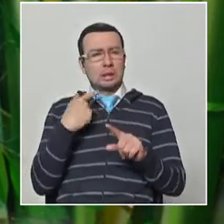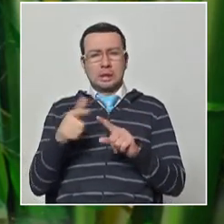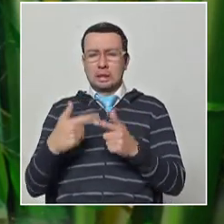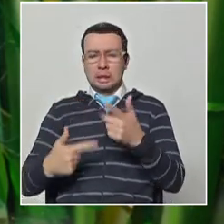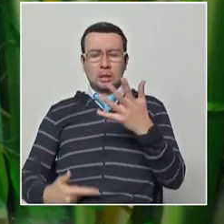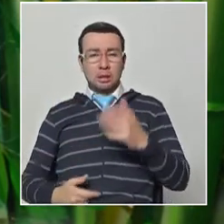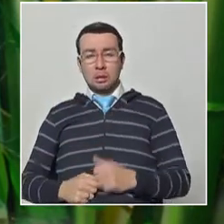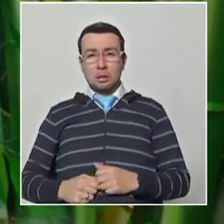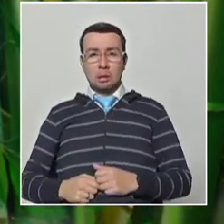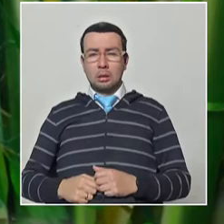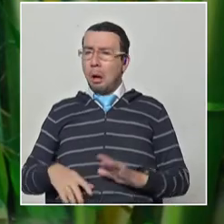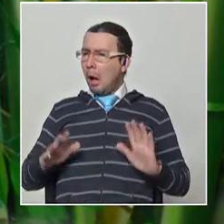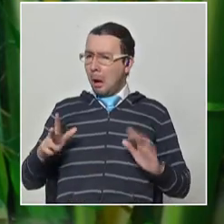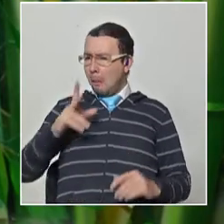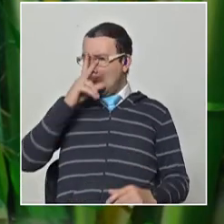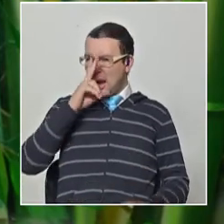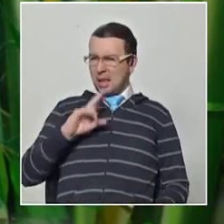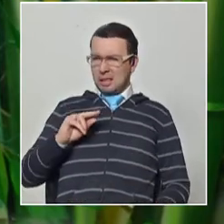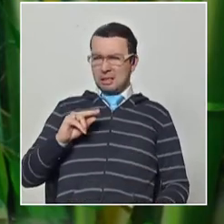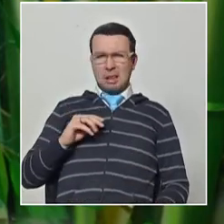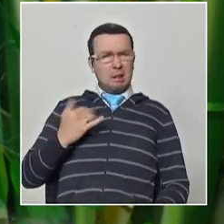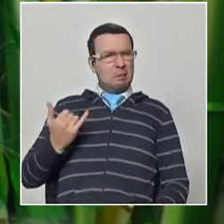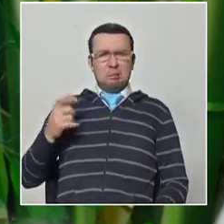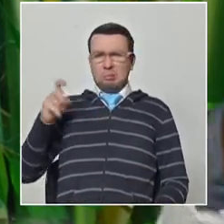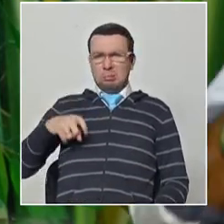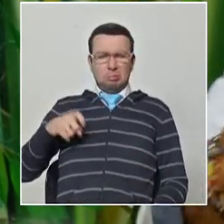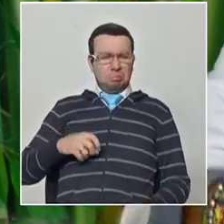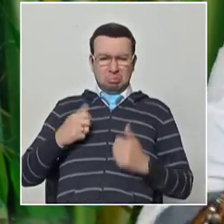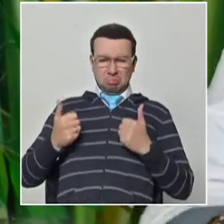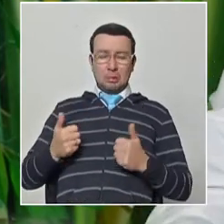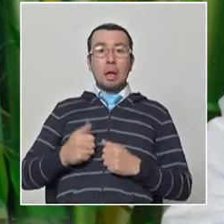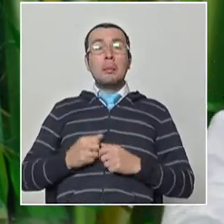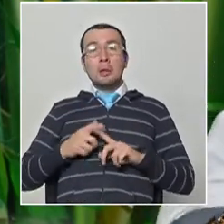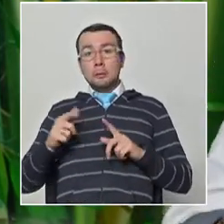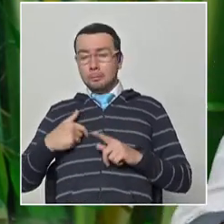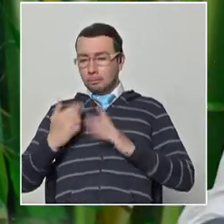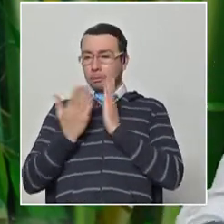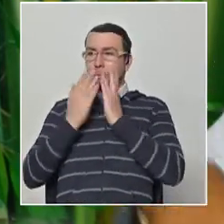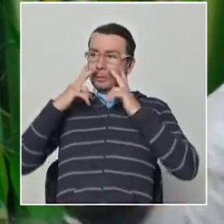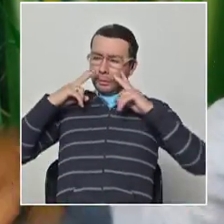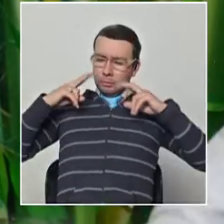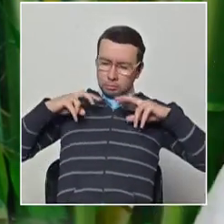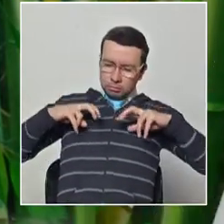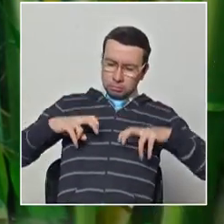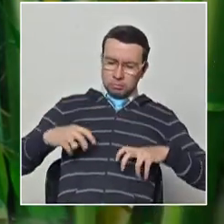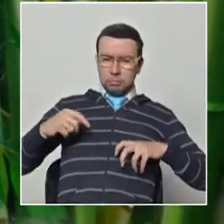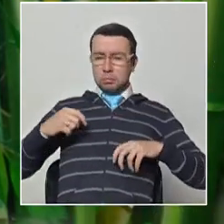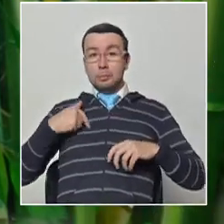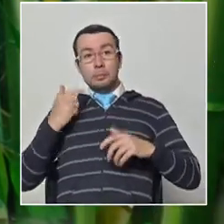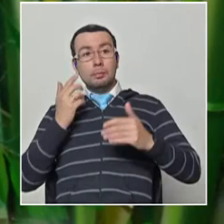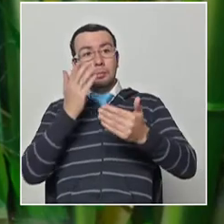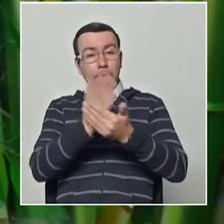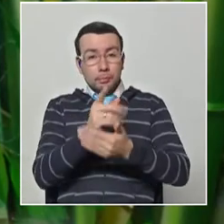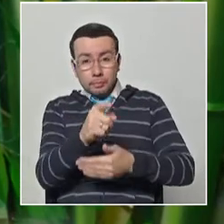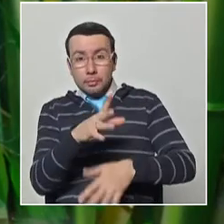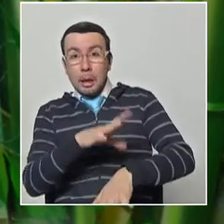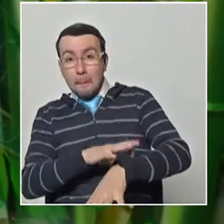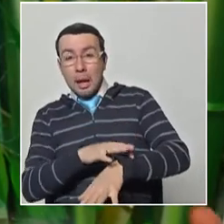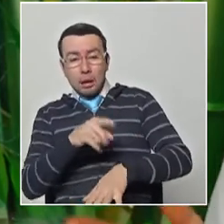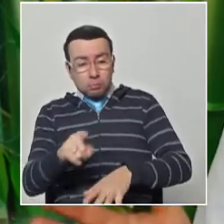aparentemente son como no inespecíficas pero que si me las estudiarán bien si yo acudiera a la consulta médica